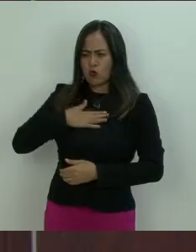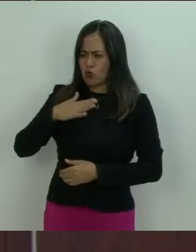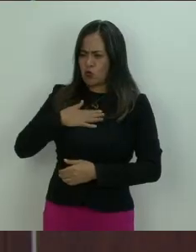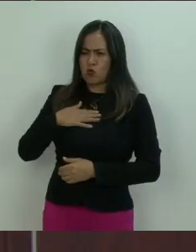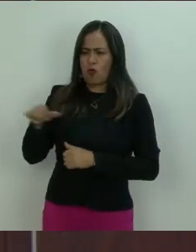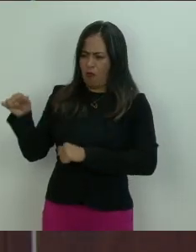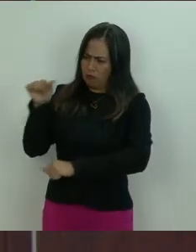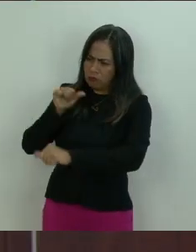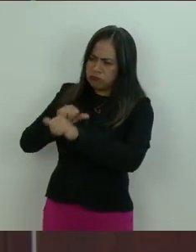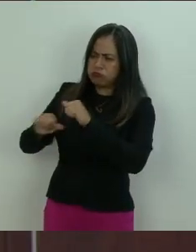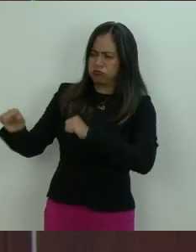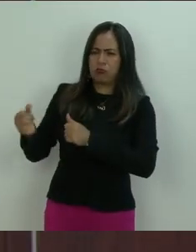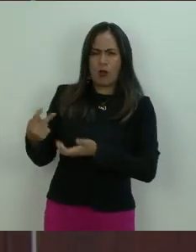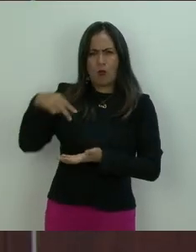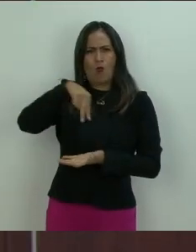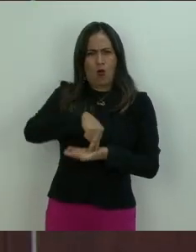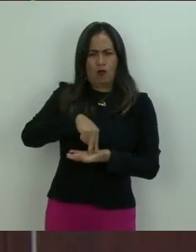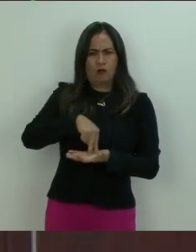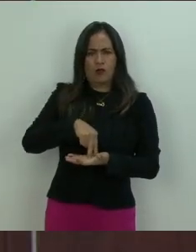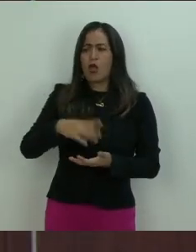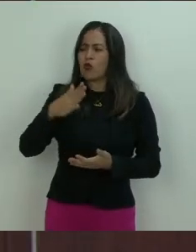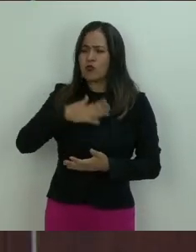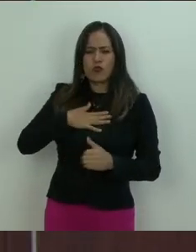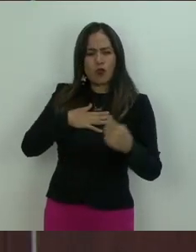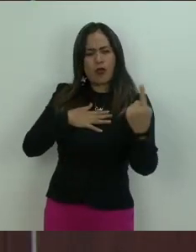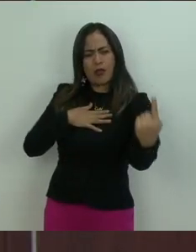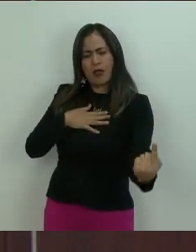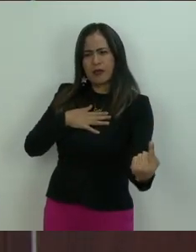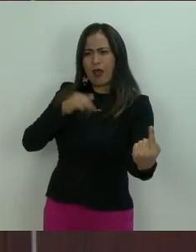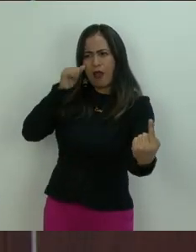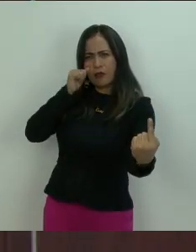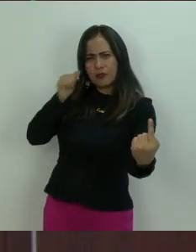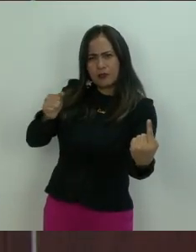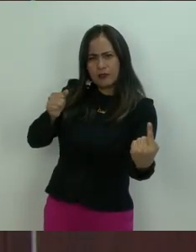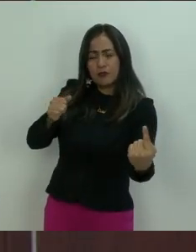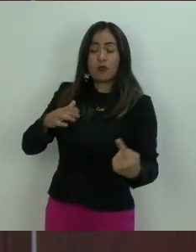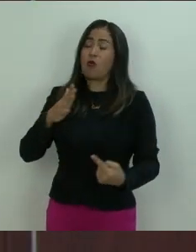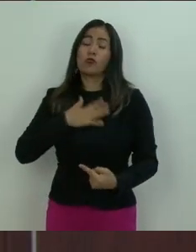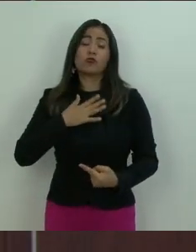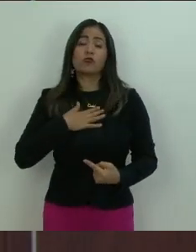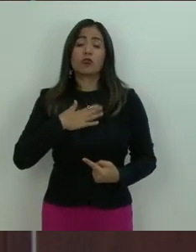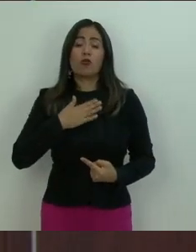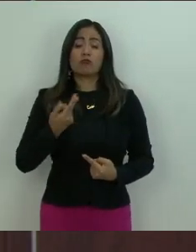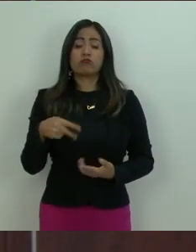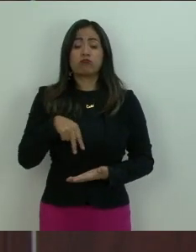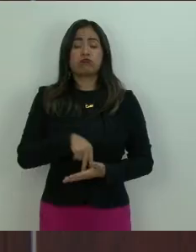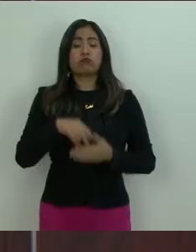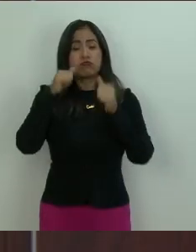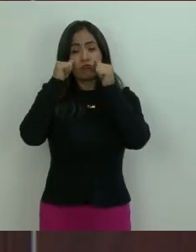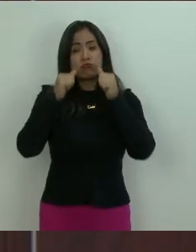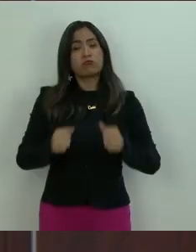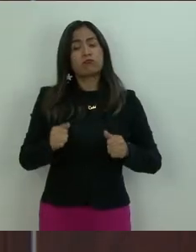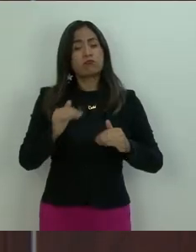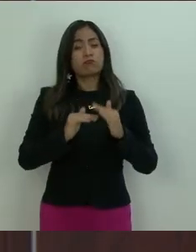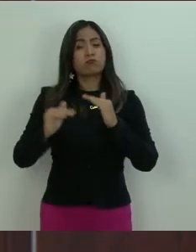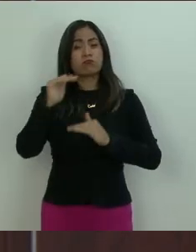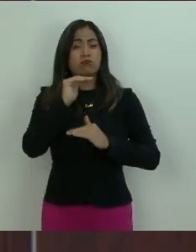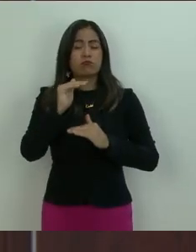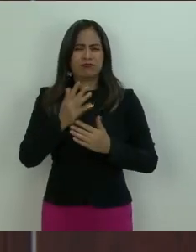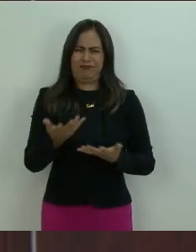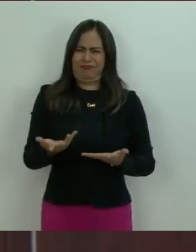espacio, sencillamente yo te escucho desde mi lugar de privilegio. Para mí, cosas tan